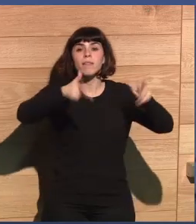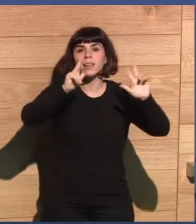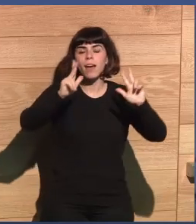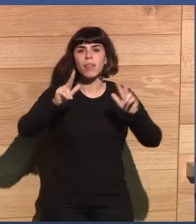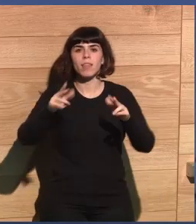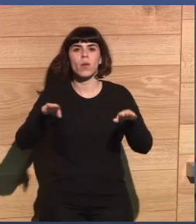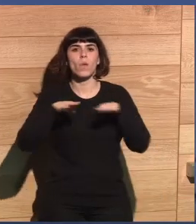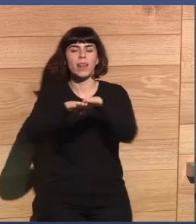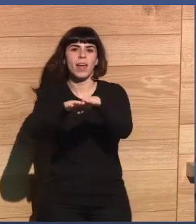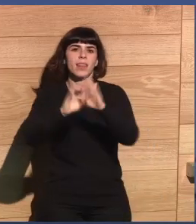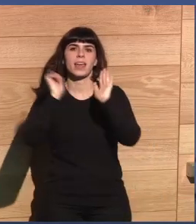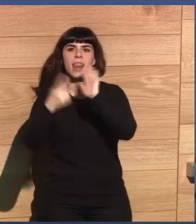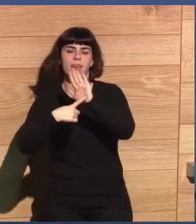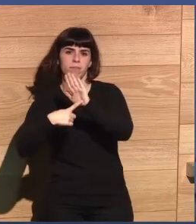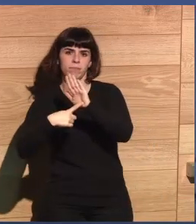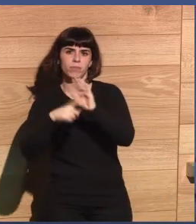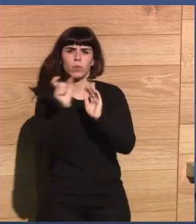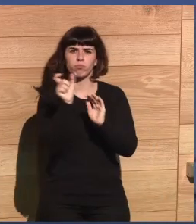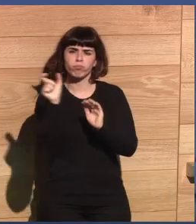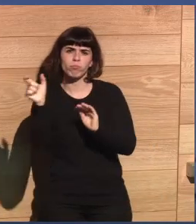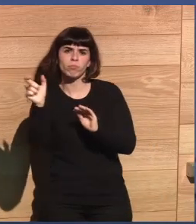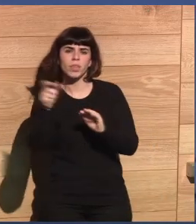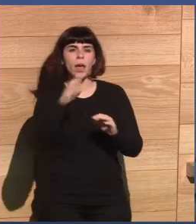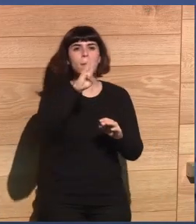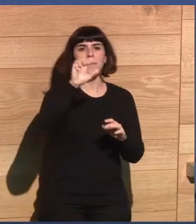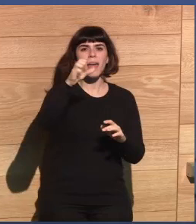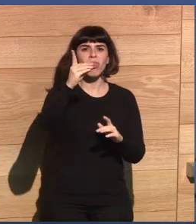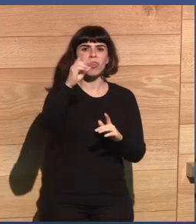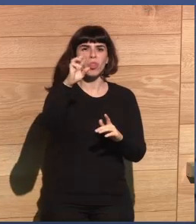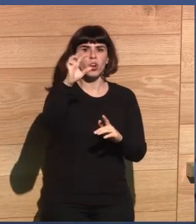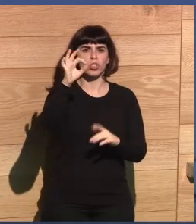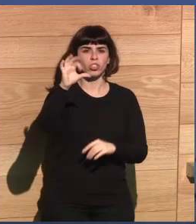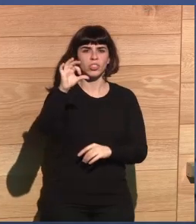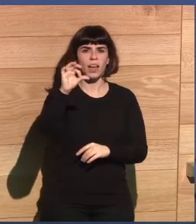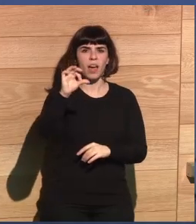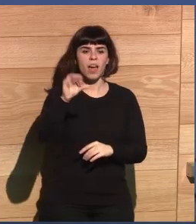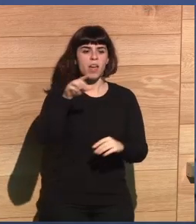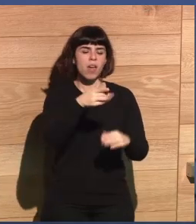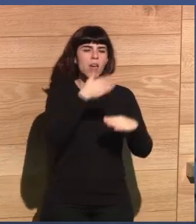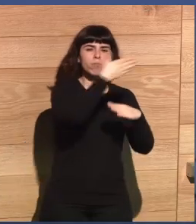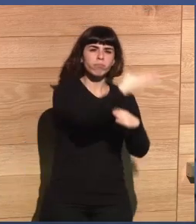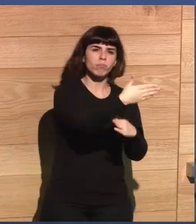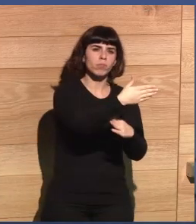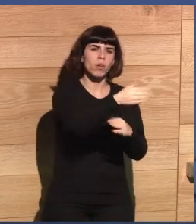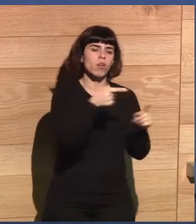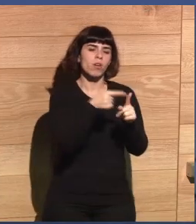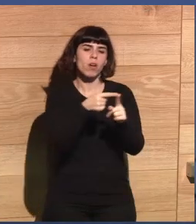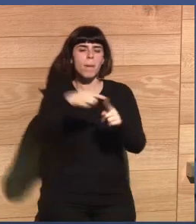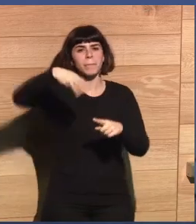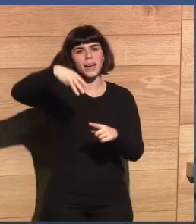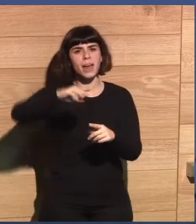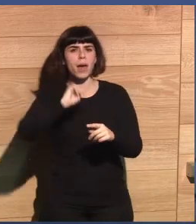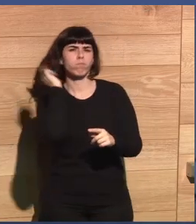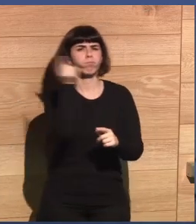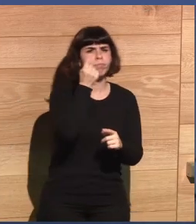igualdad, ley. Pedrosa y los suyos la habían colocado ahí a propósito para tender una trampa a Mariana y así poder detenerla.